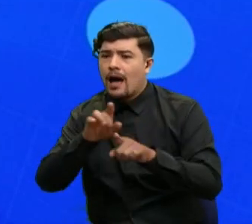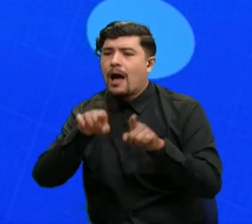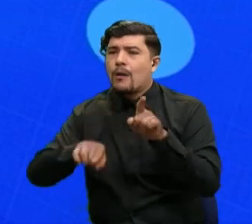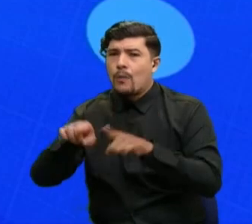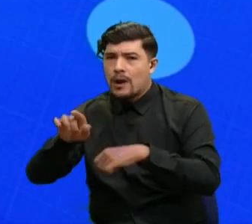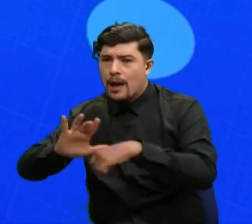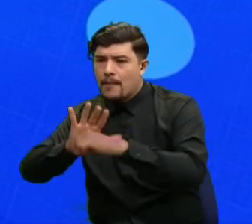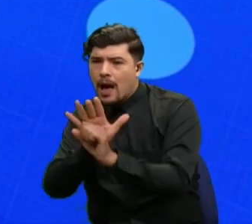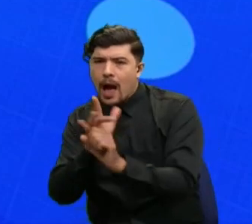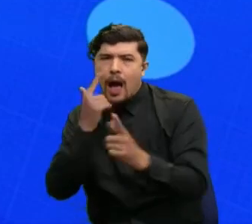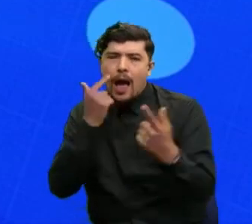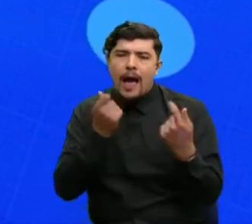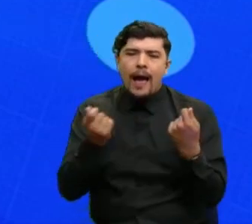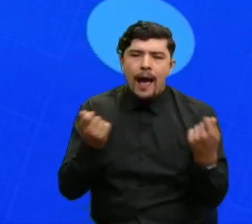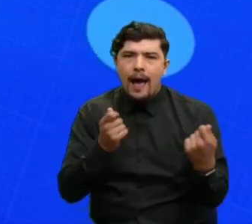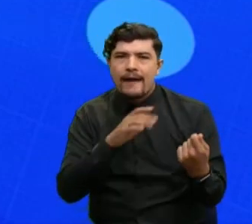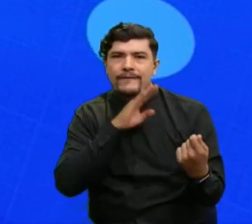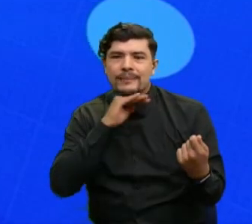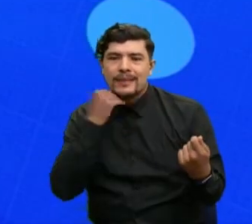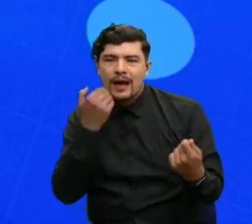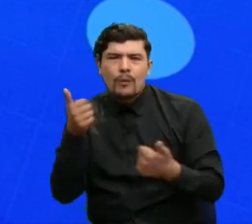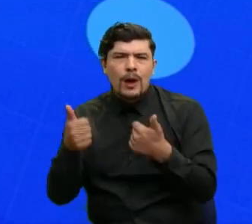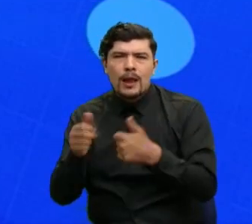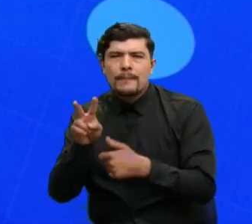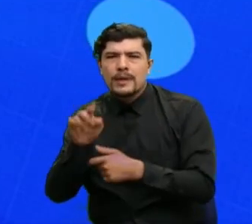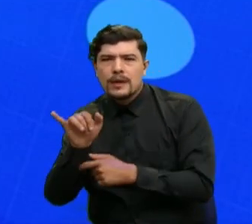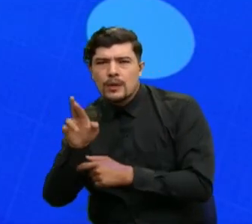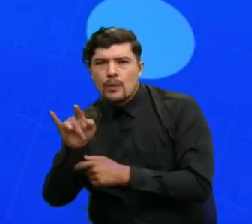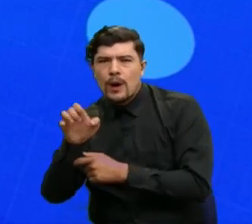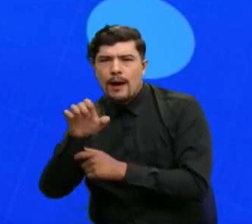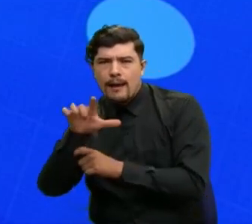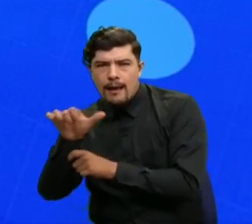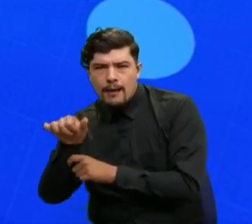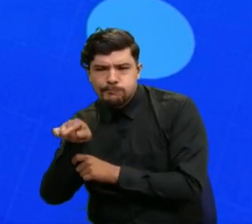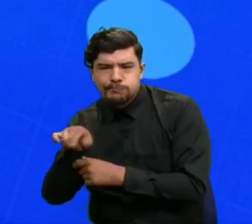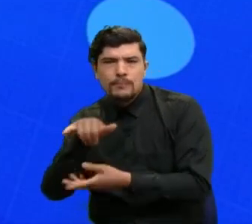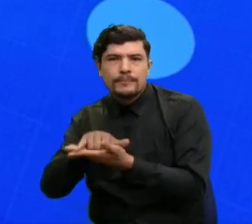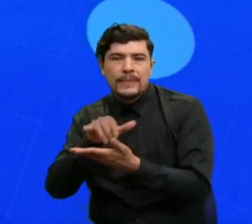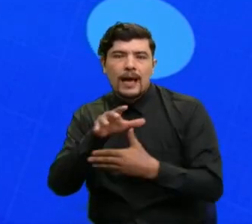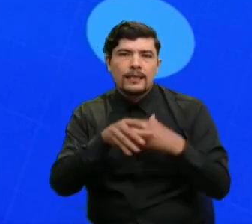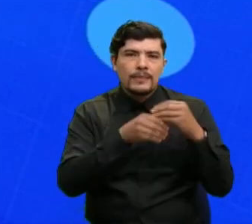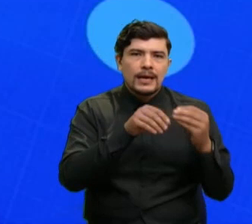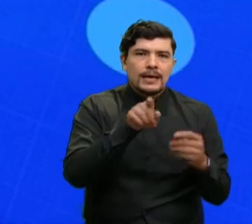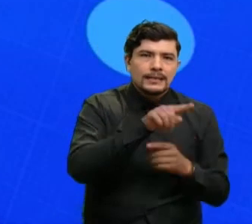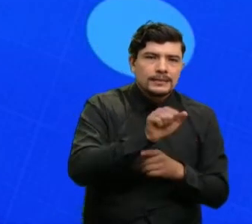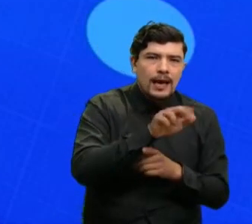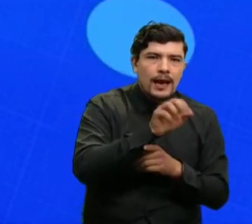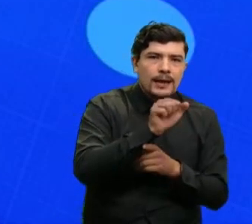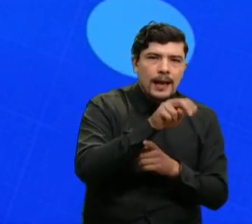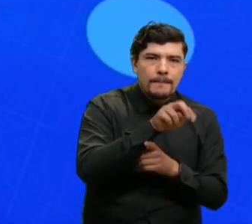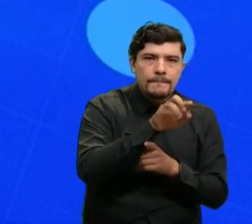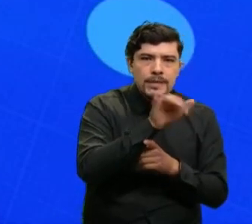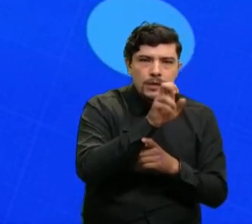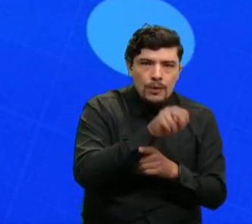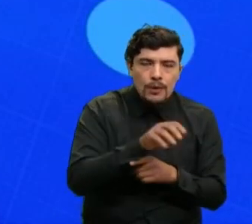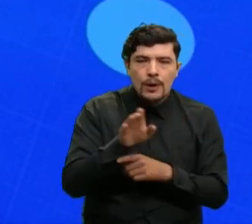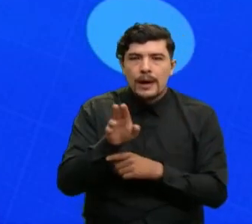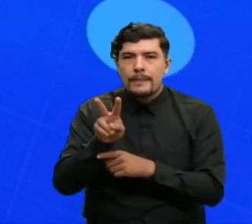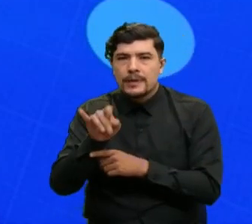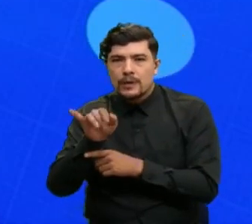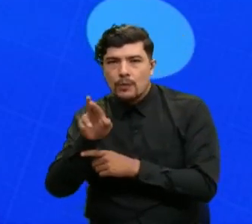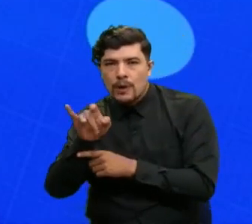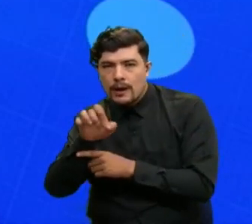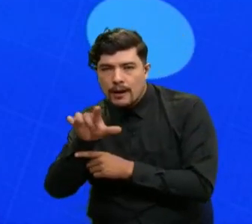eliminarlas del globo terráqueo. Hablamos de la viruela, hablamos de lo que estamos trabajando con sarampión, con rubiola, con polio. La